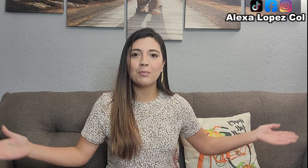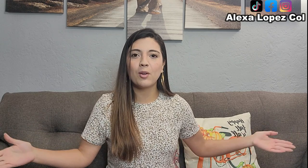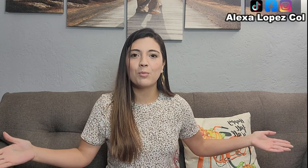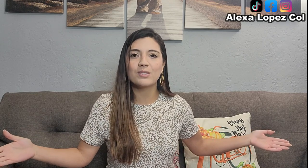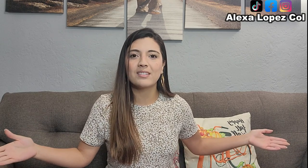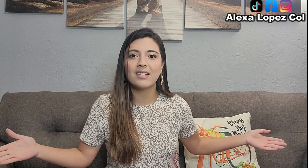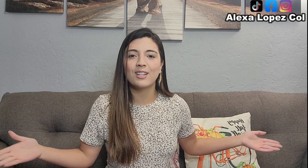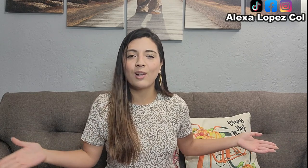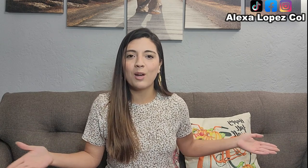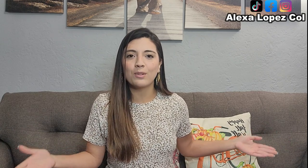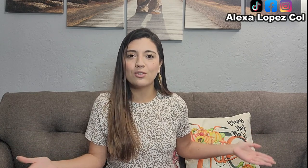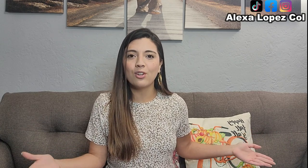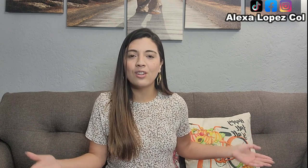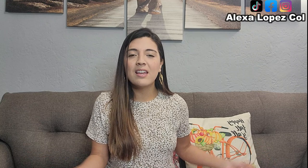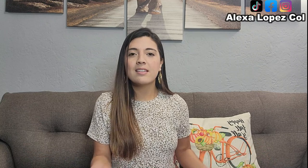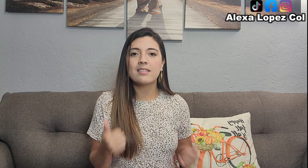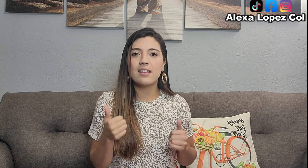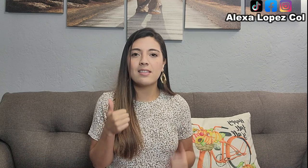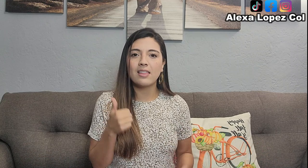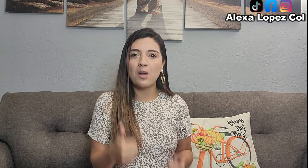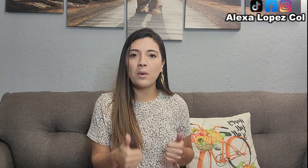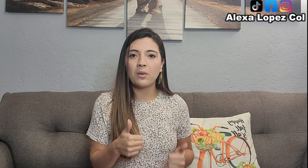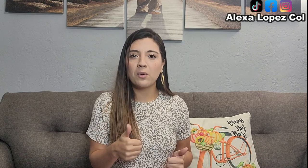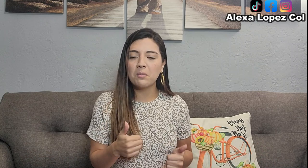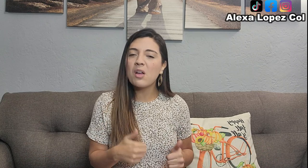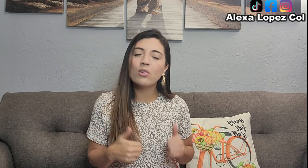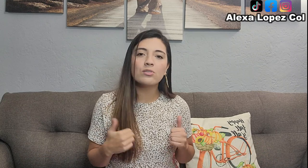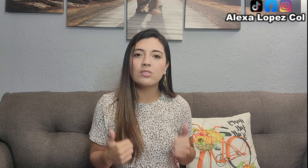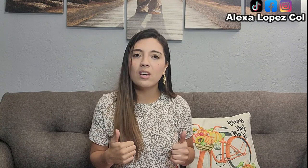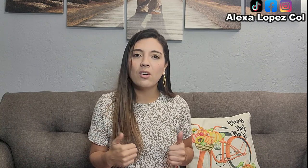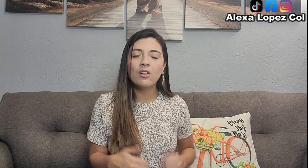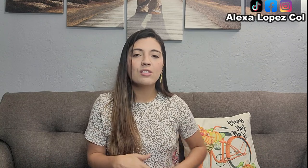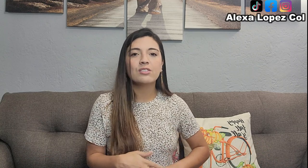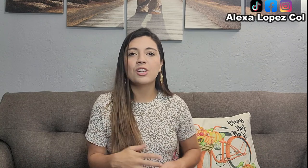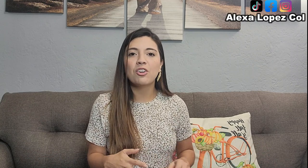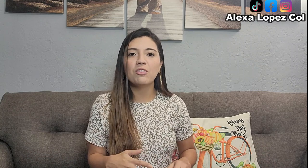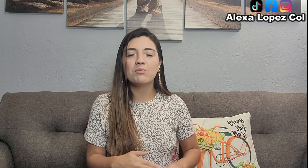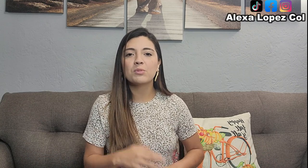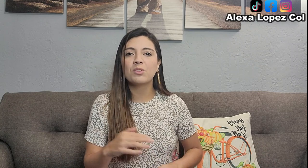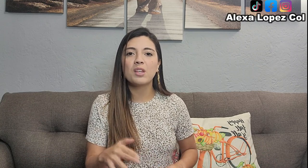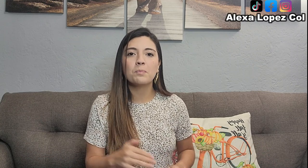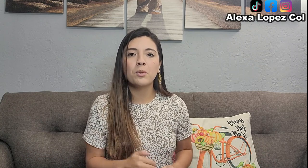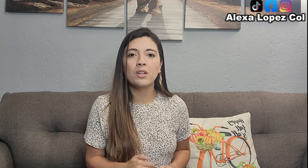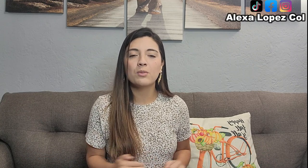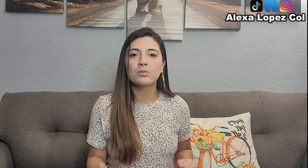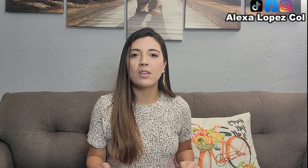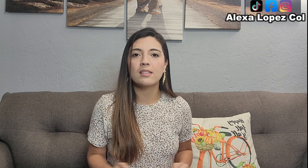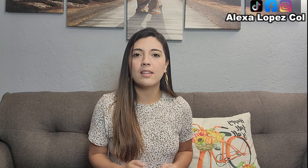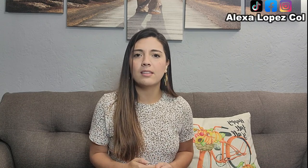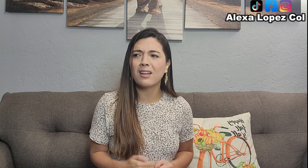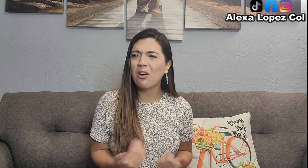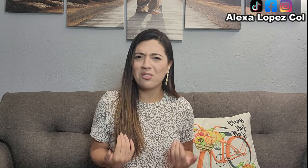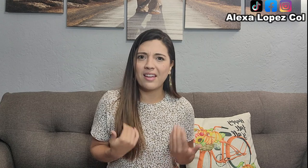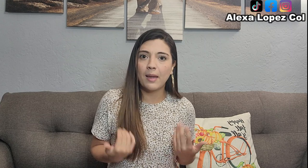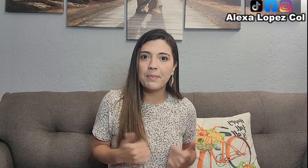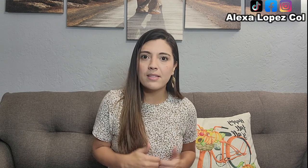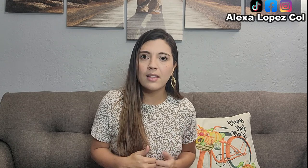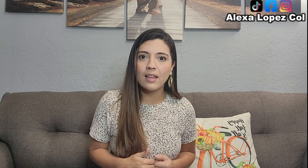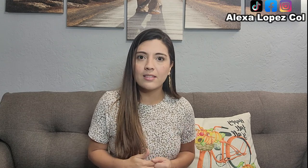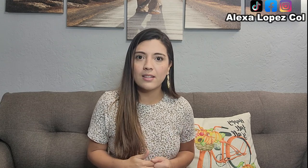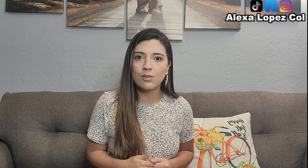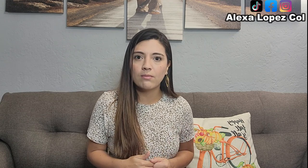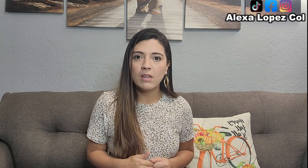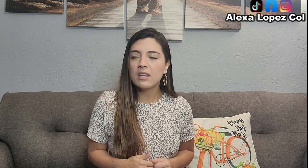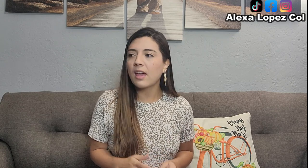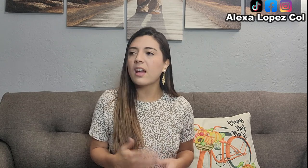ustedes díganme cómo es que está yendo la cuestión, si están de acuerdo conmigo, sigo, si no, ustedes ponen, ustedes quitan. O sea, ¿qué